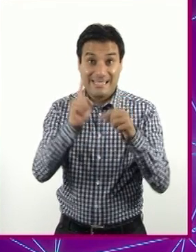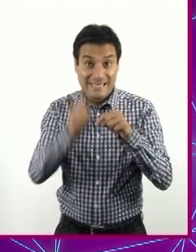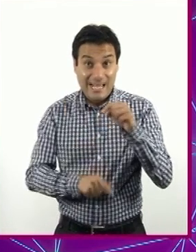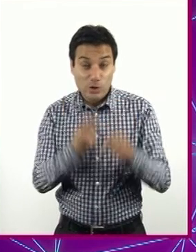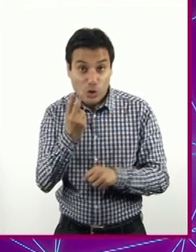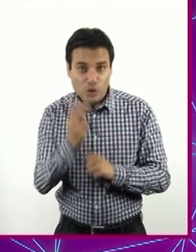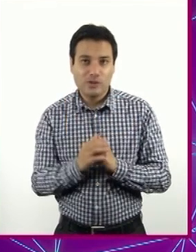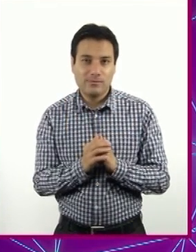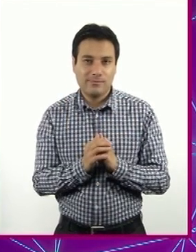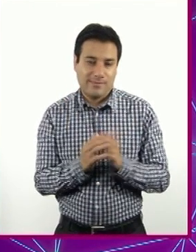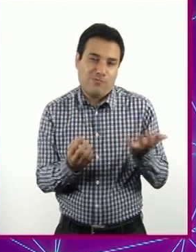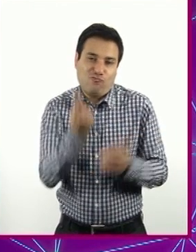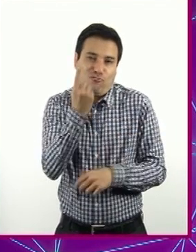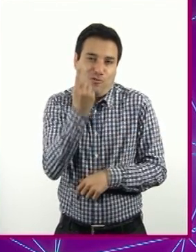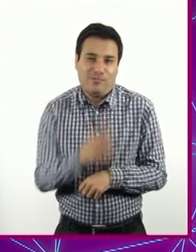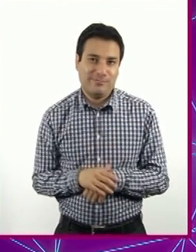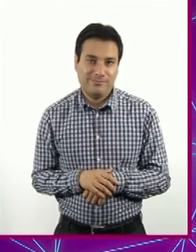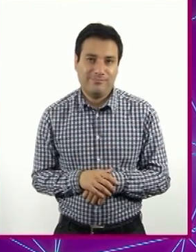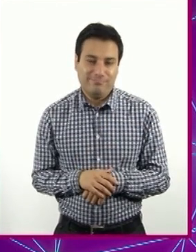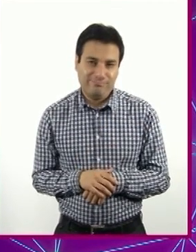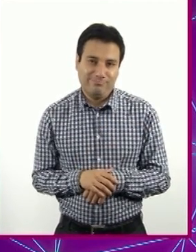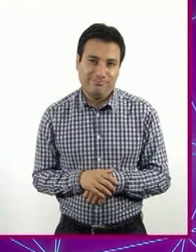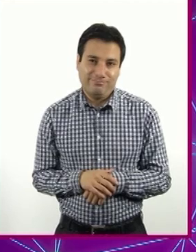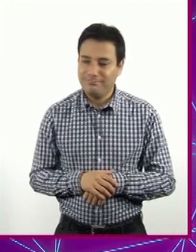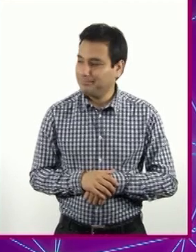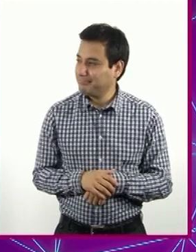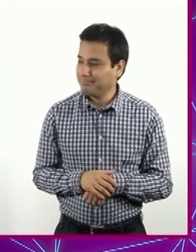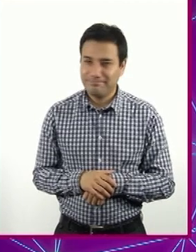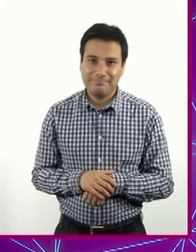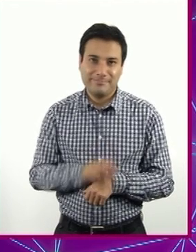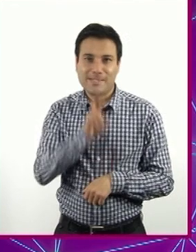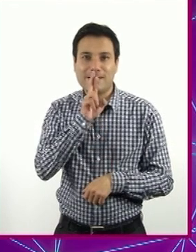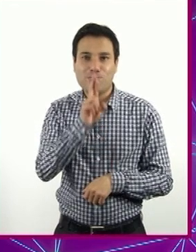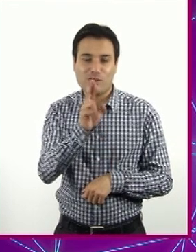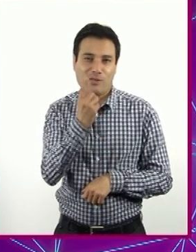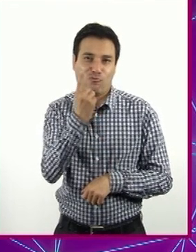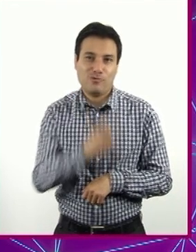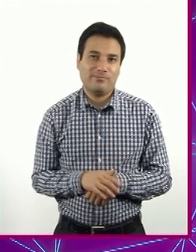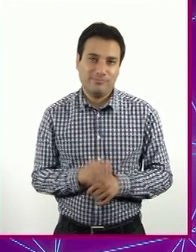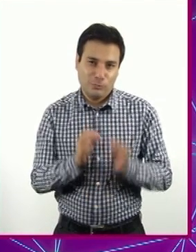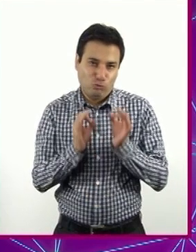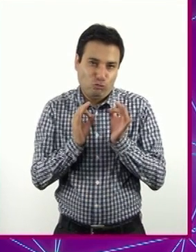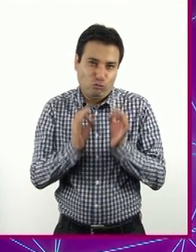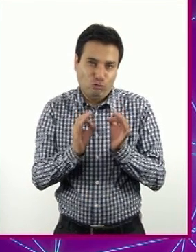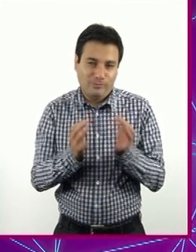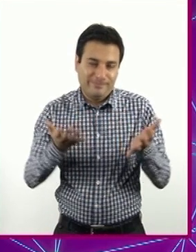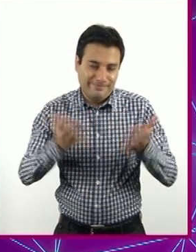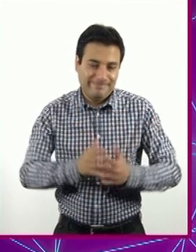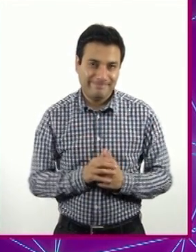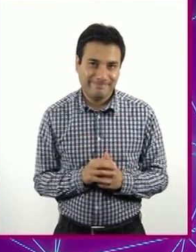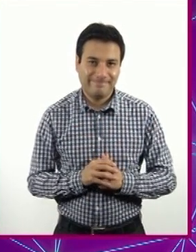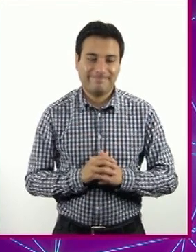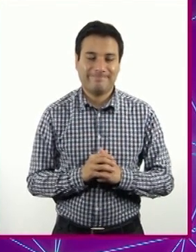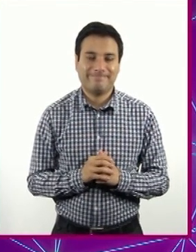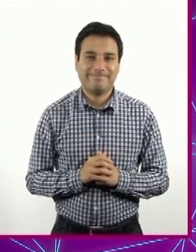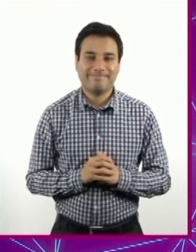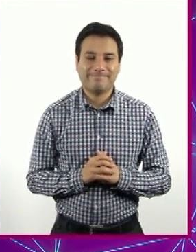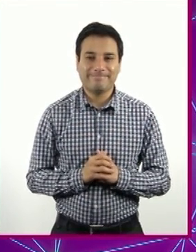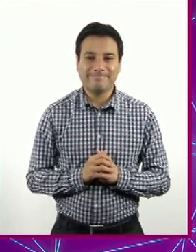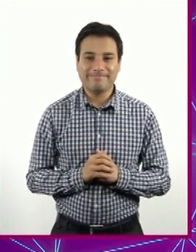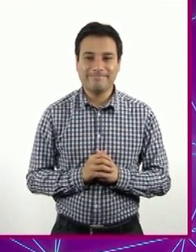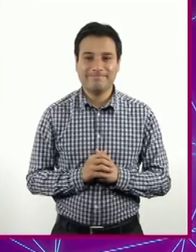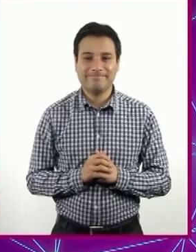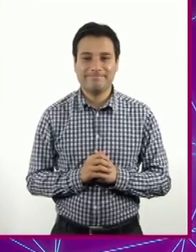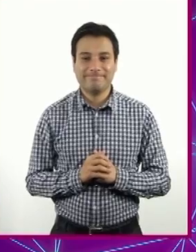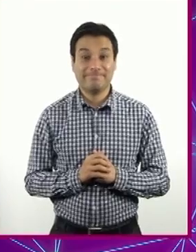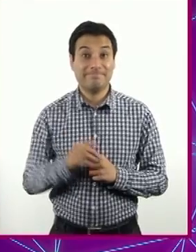esta manera, 1 es el término 5 de la sucesión y cumple con la condición de disminuir de 2 en 2.